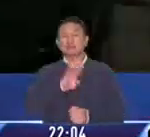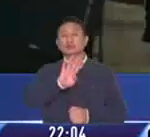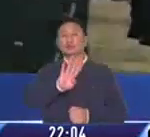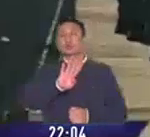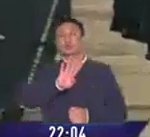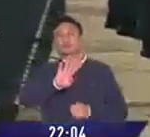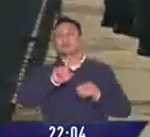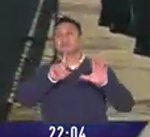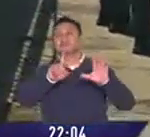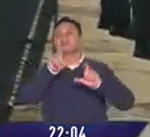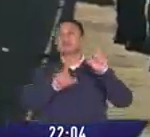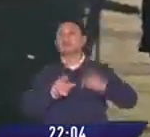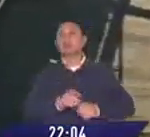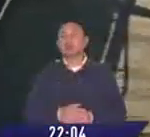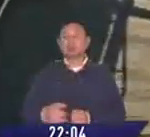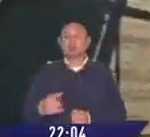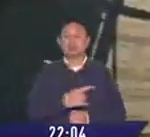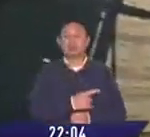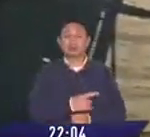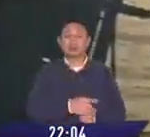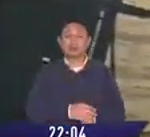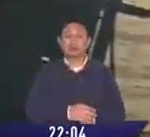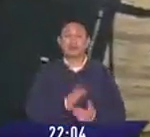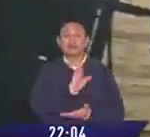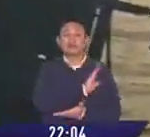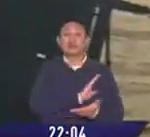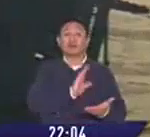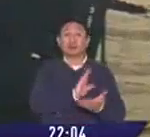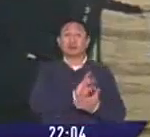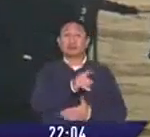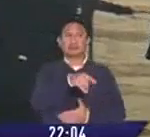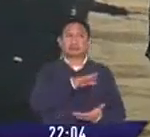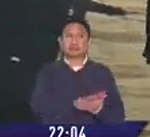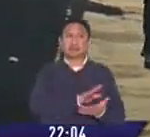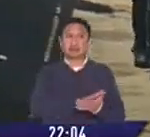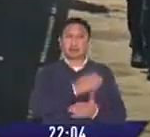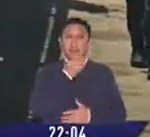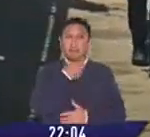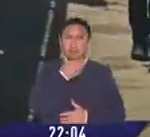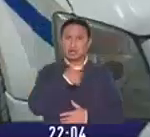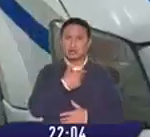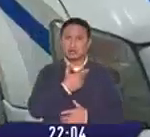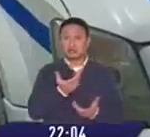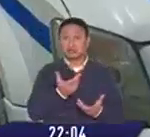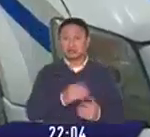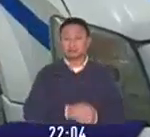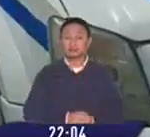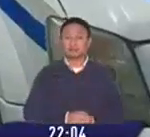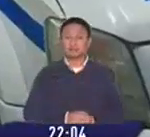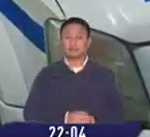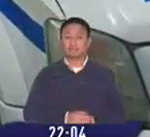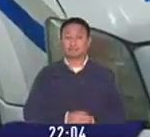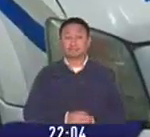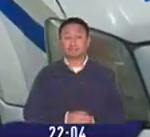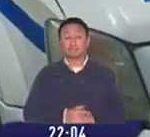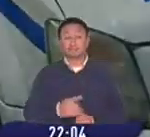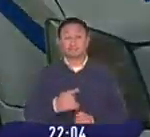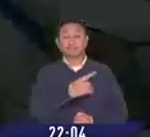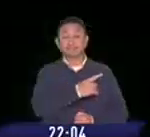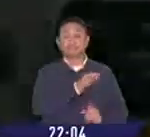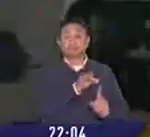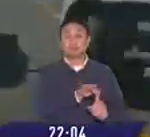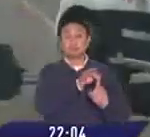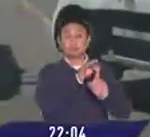personas. Todo pasó supuestamente en uno de los barrios más tranquilos de la ciudad de Ambato y, por decirlo así,